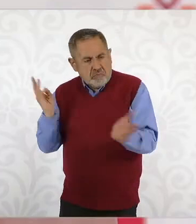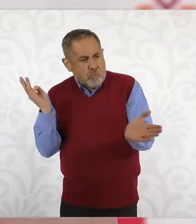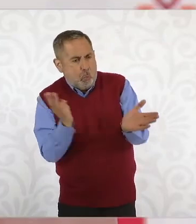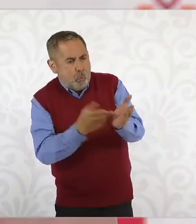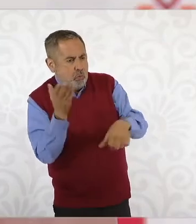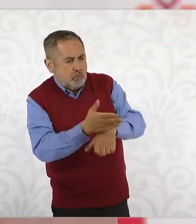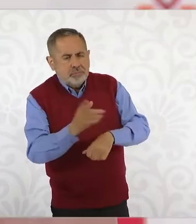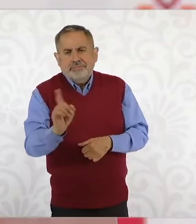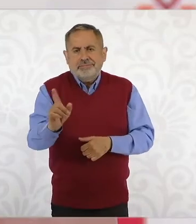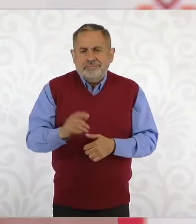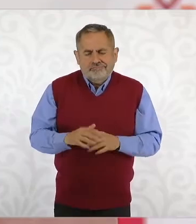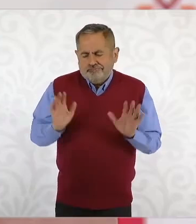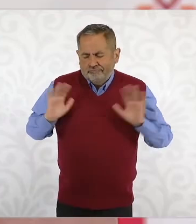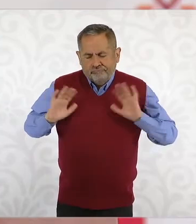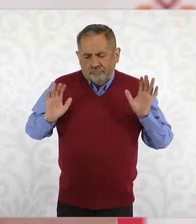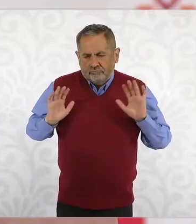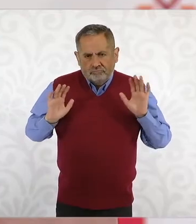porque entonces raya en la censura.